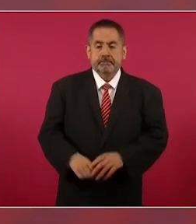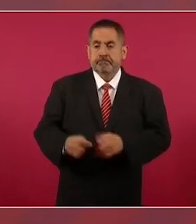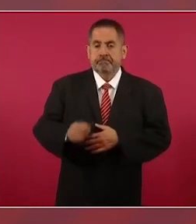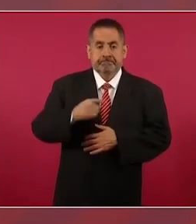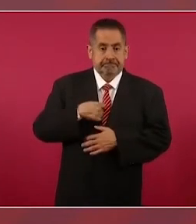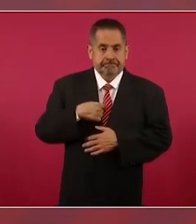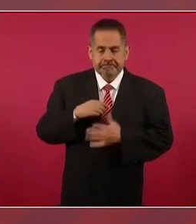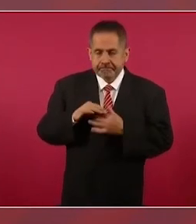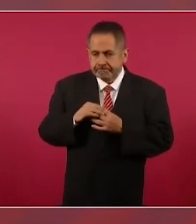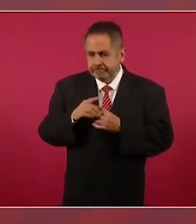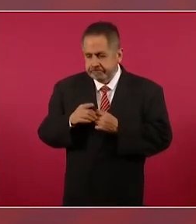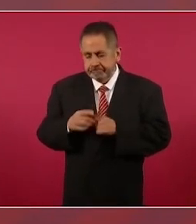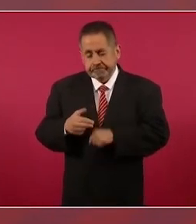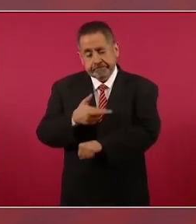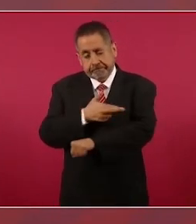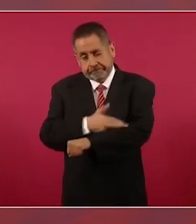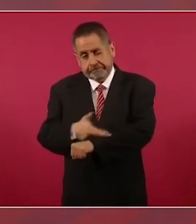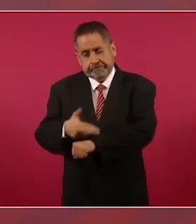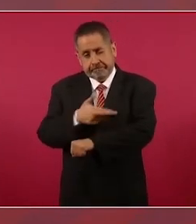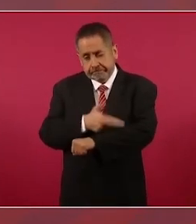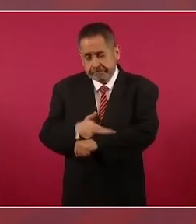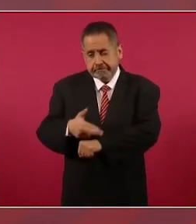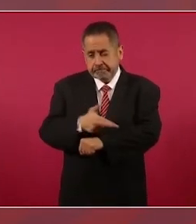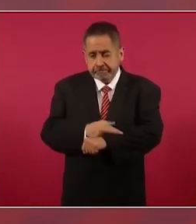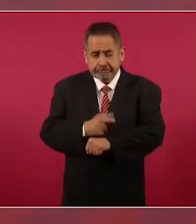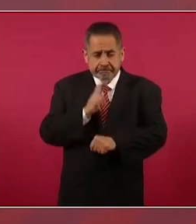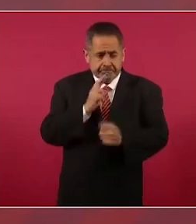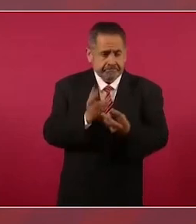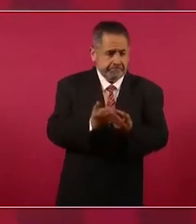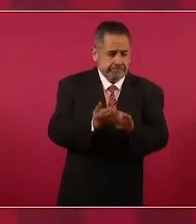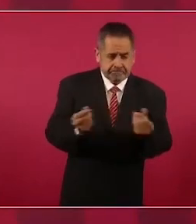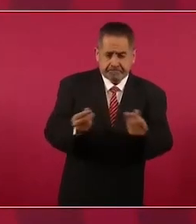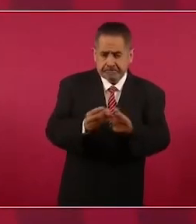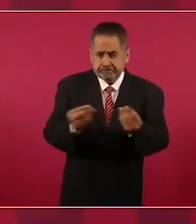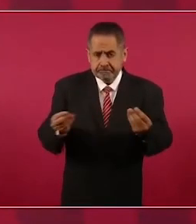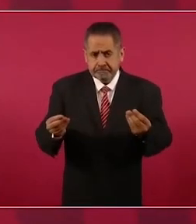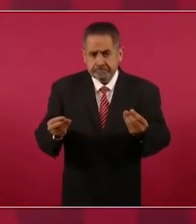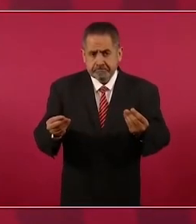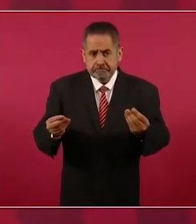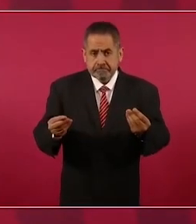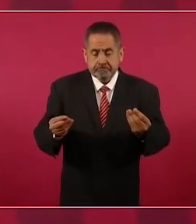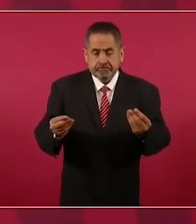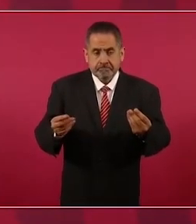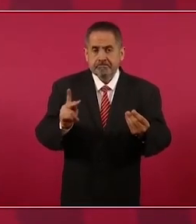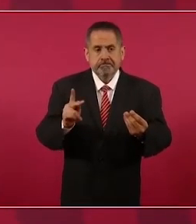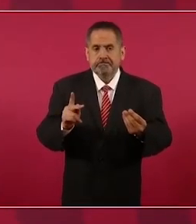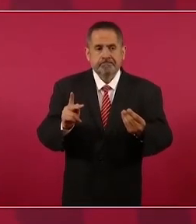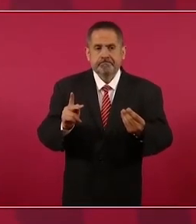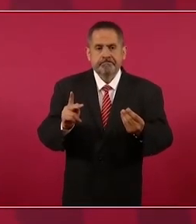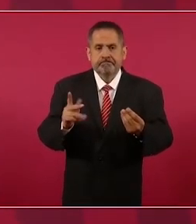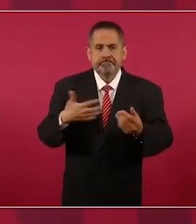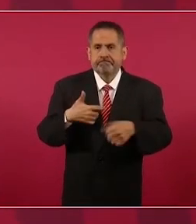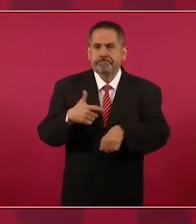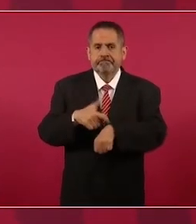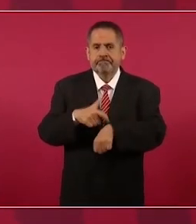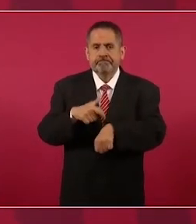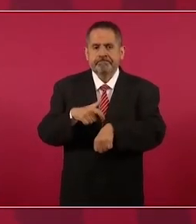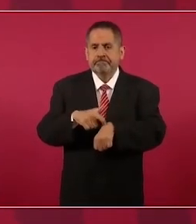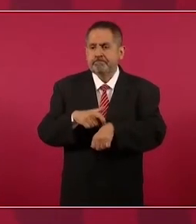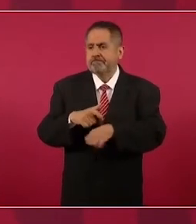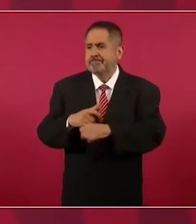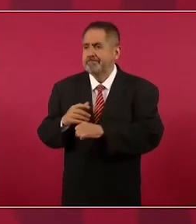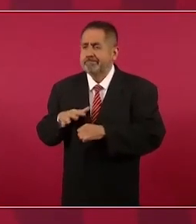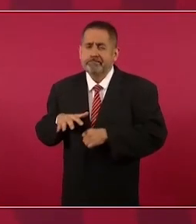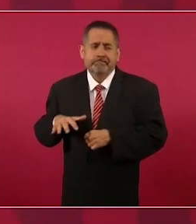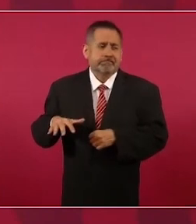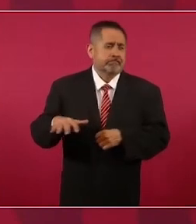resolver bastante, pero no voy a alcanzar a reparar